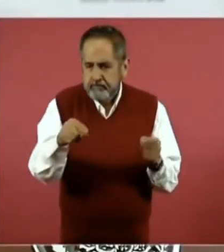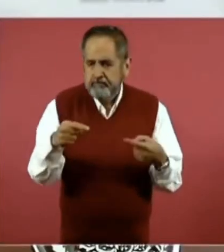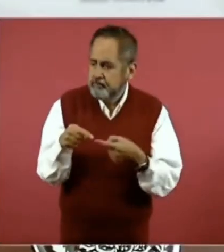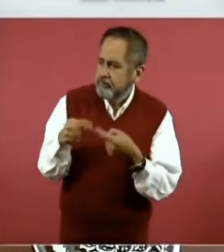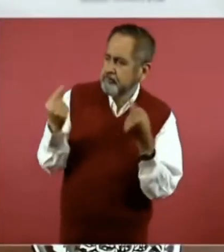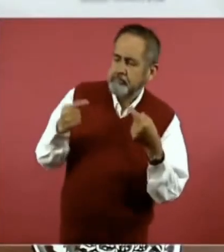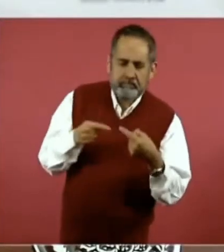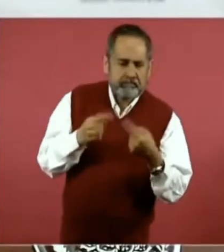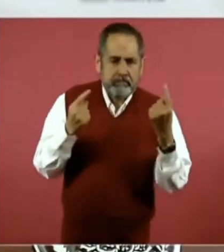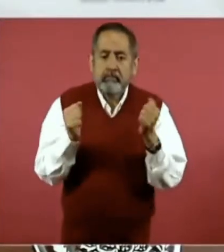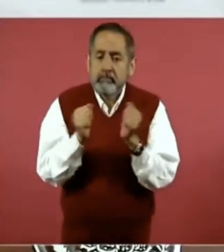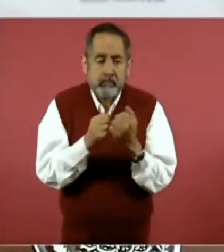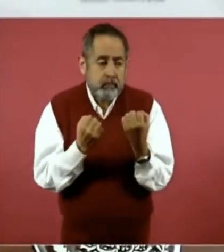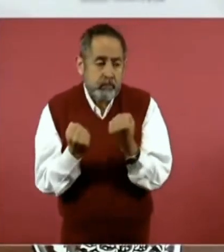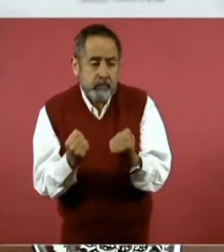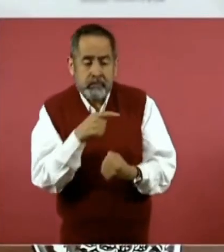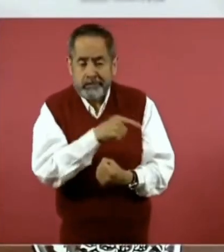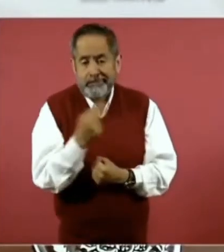opositores fuertes,